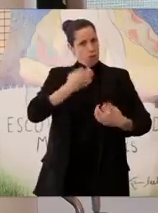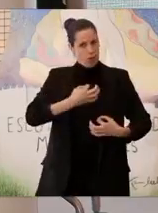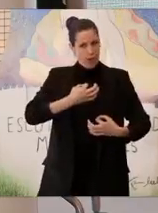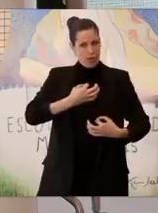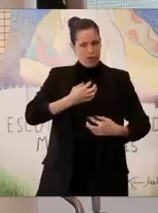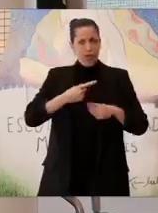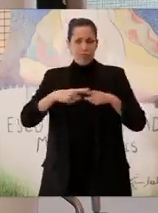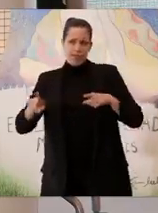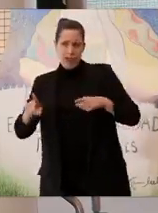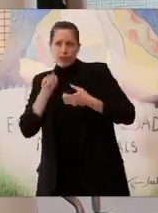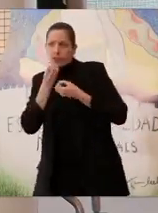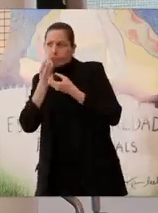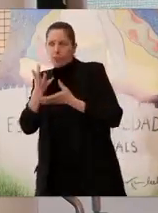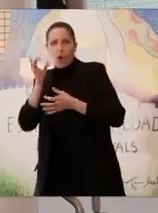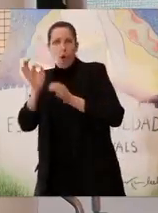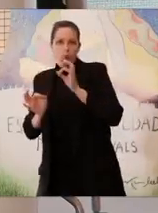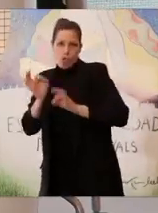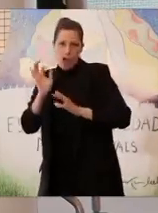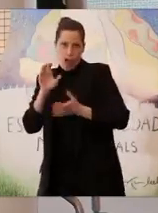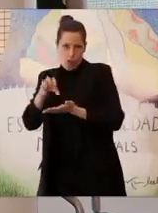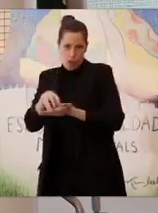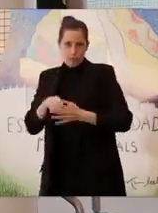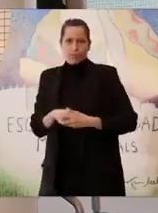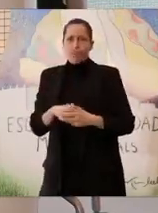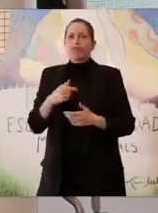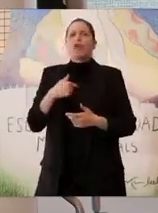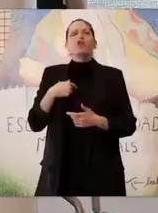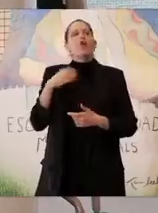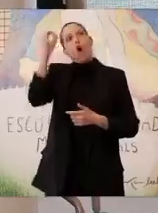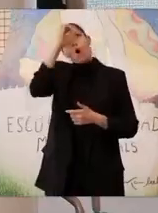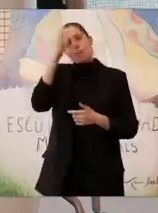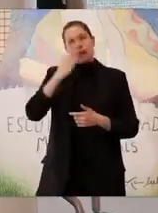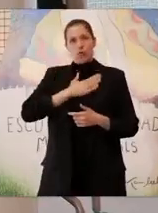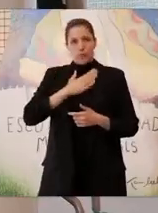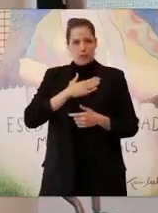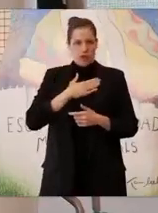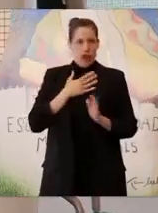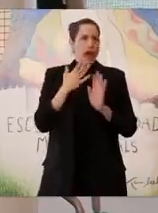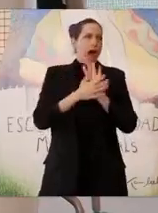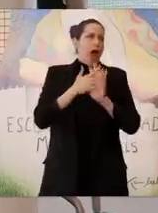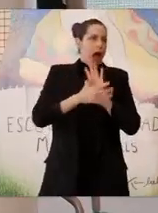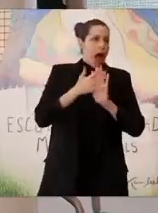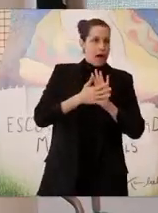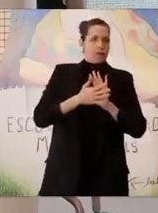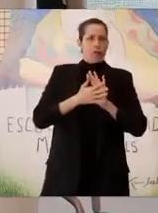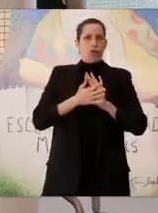¿vale? Que esta es una posición solamente mía. O sea, yo no hablo en nombre del fiscal general.